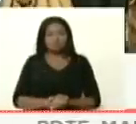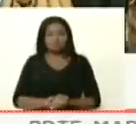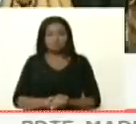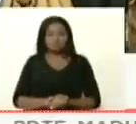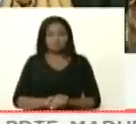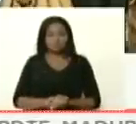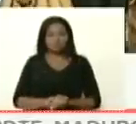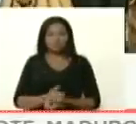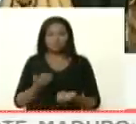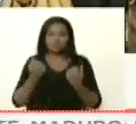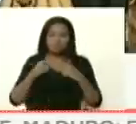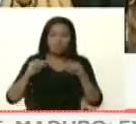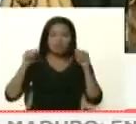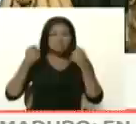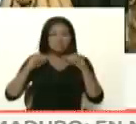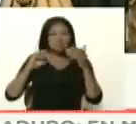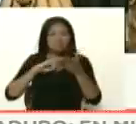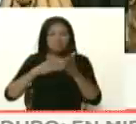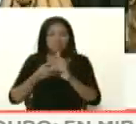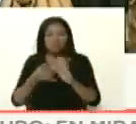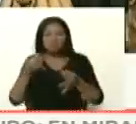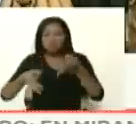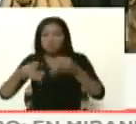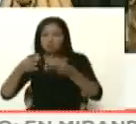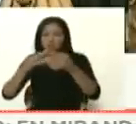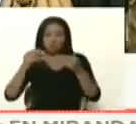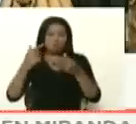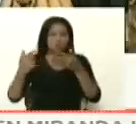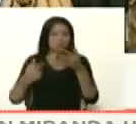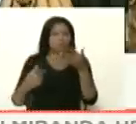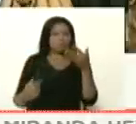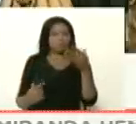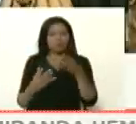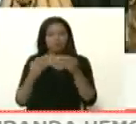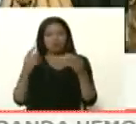los preparativos técnicos, jurídicos,